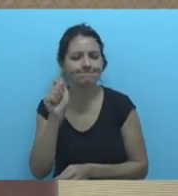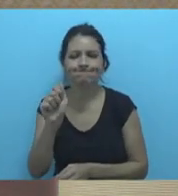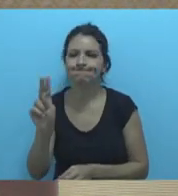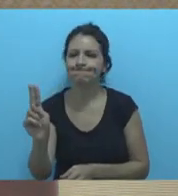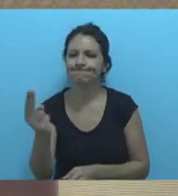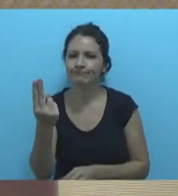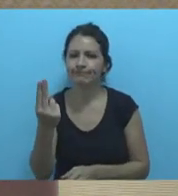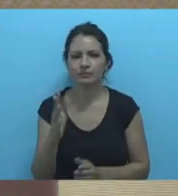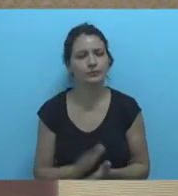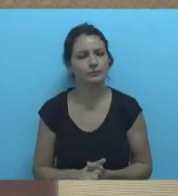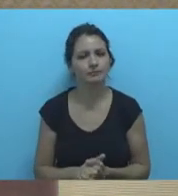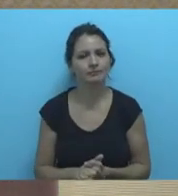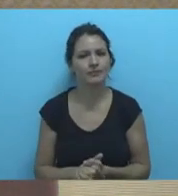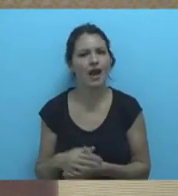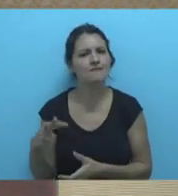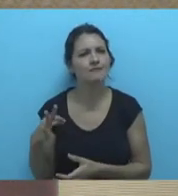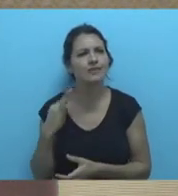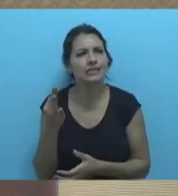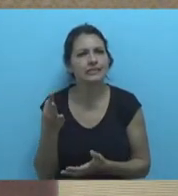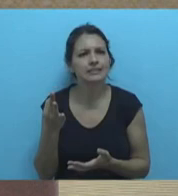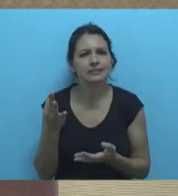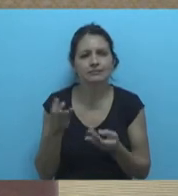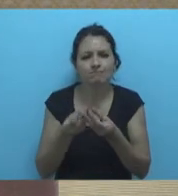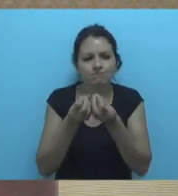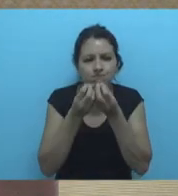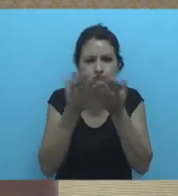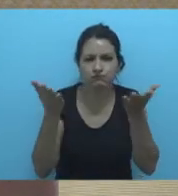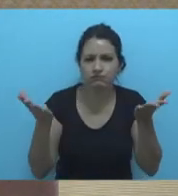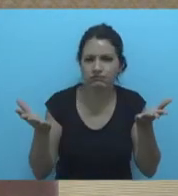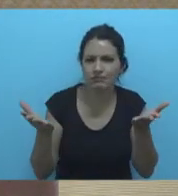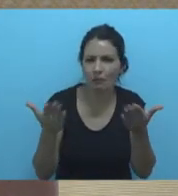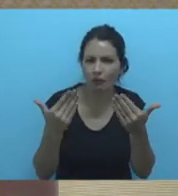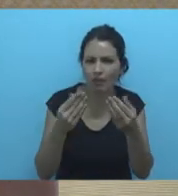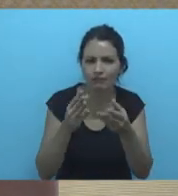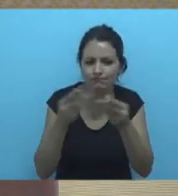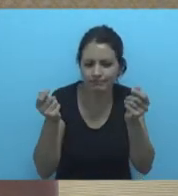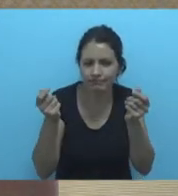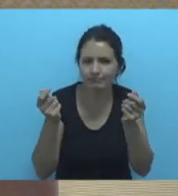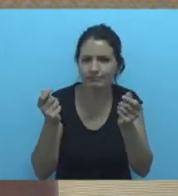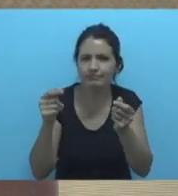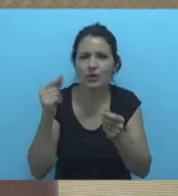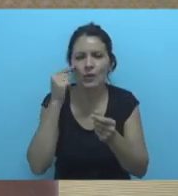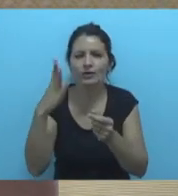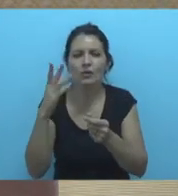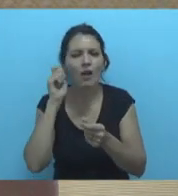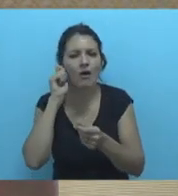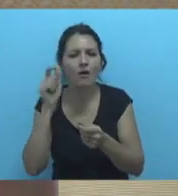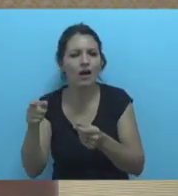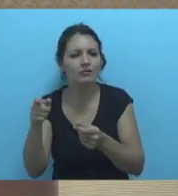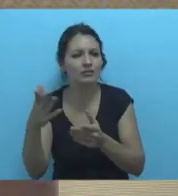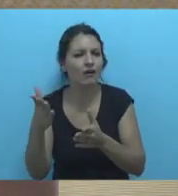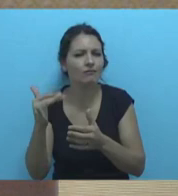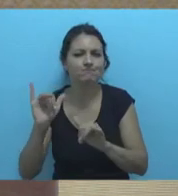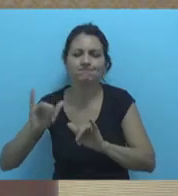fragilidad de la existencia, señor presidente. 44 años. Tenía muchísimo para dar. Por eso entre Rosúa y